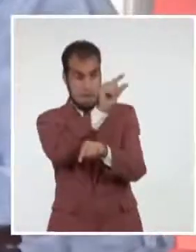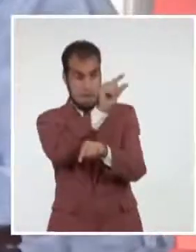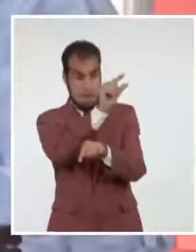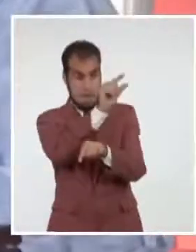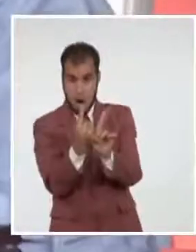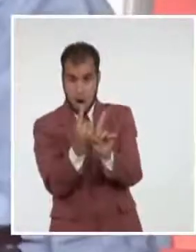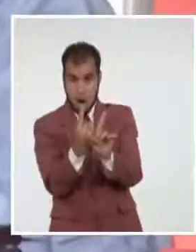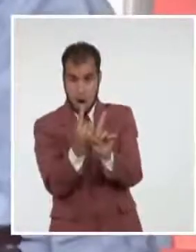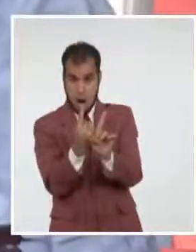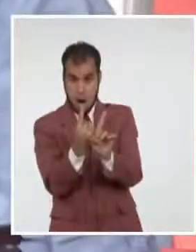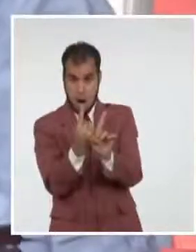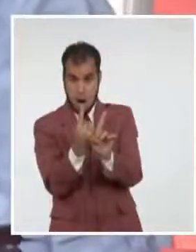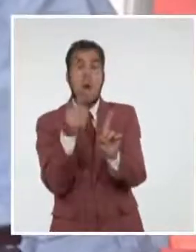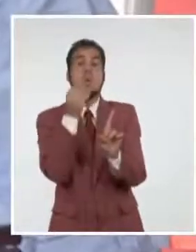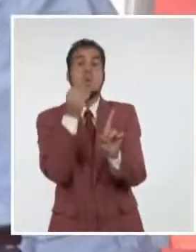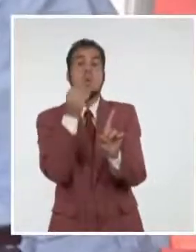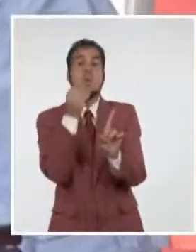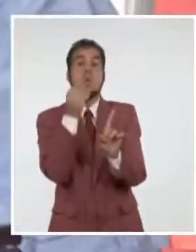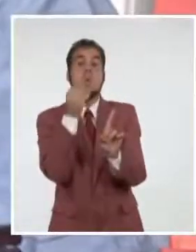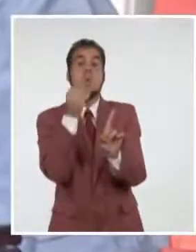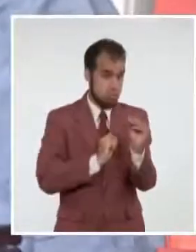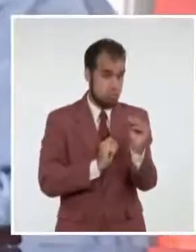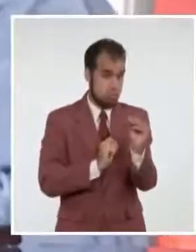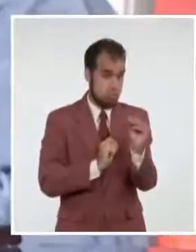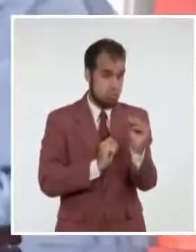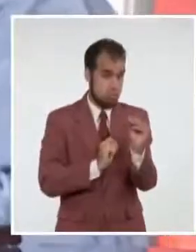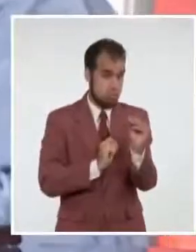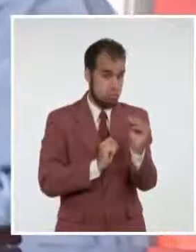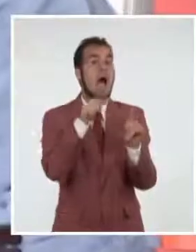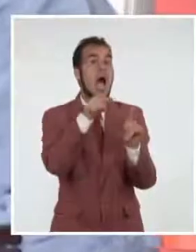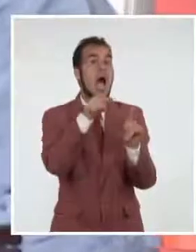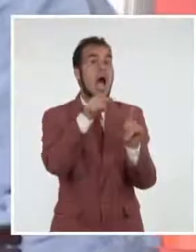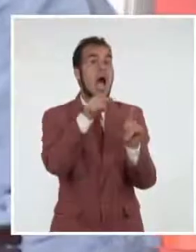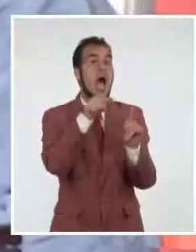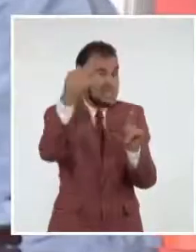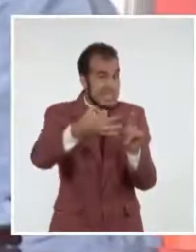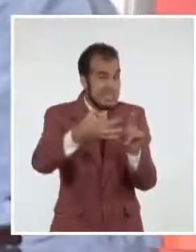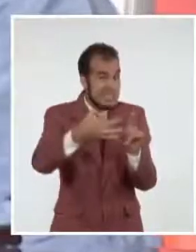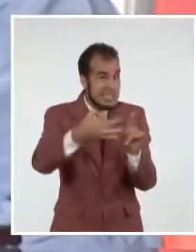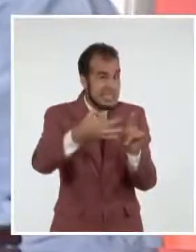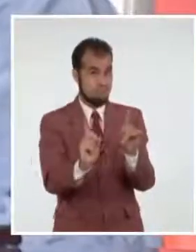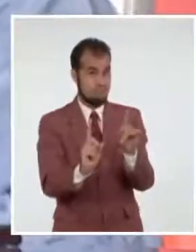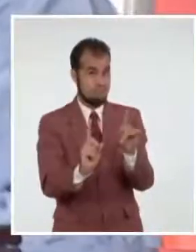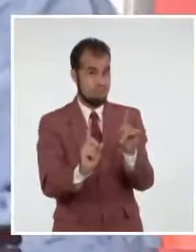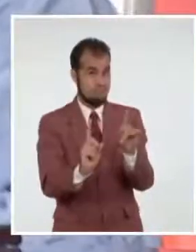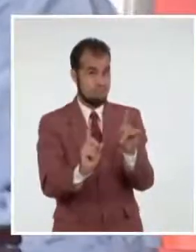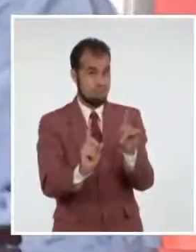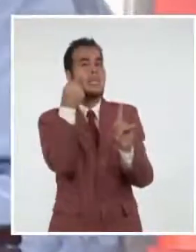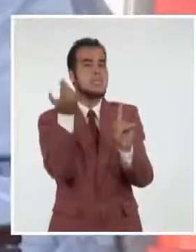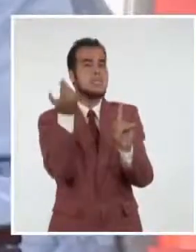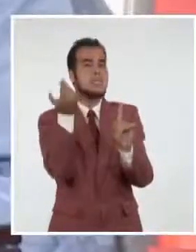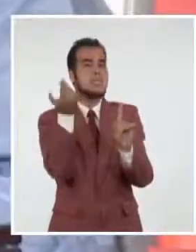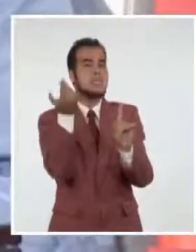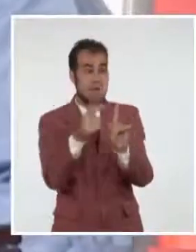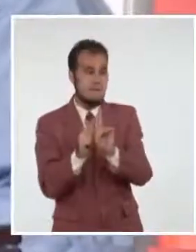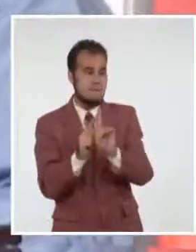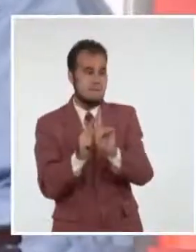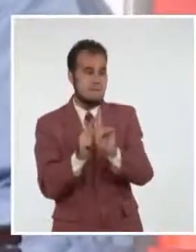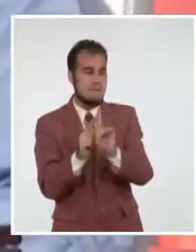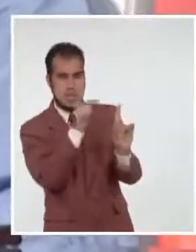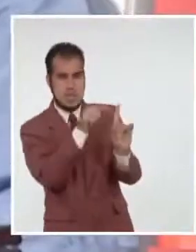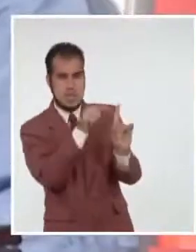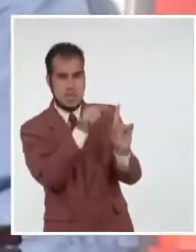persona, ya el número que existe en el país, los miles que existen, realmente se tienen en su